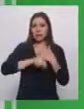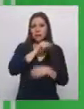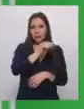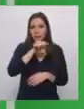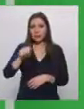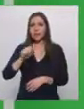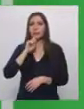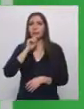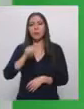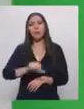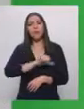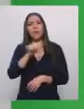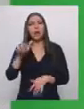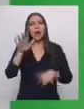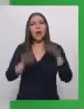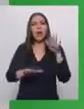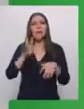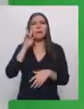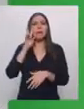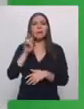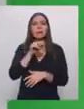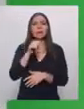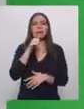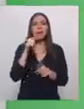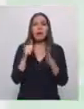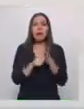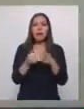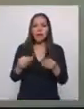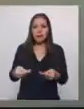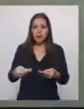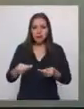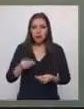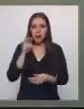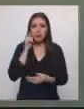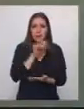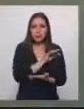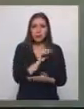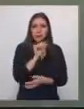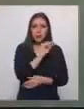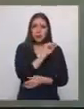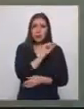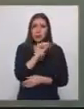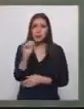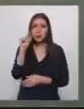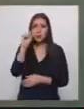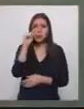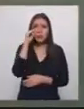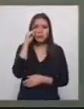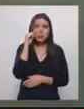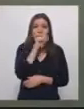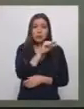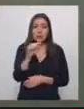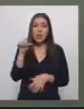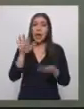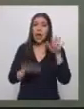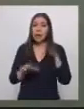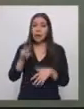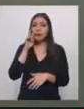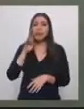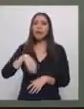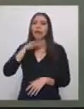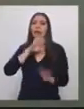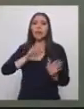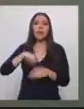letras pequeñitas. Las letras pequeñitas siempre se nos pasa a leerlas, y muchas veces ahí nos viene indicando, oye, si te hago